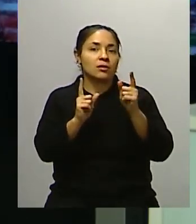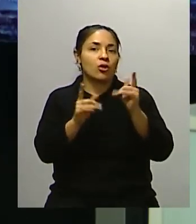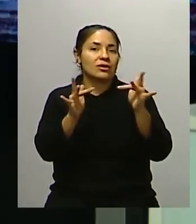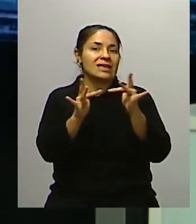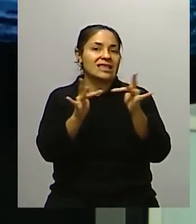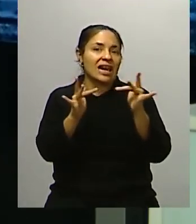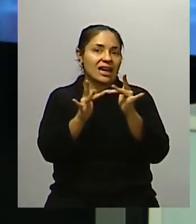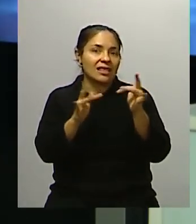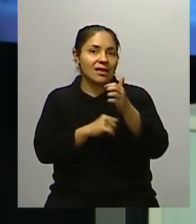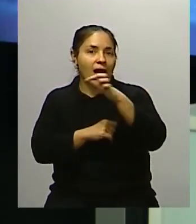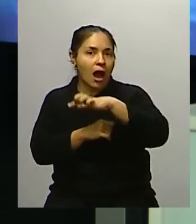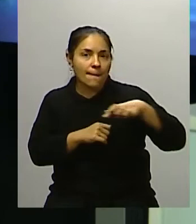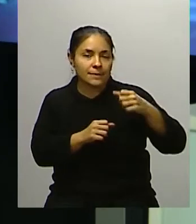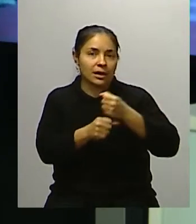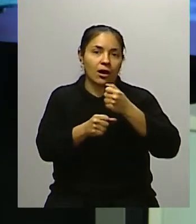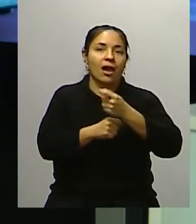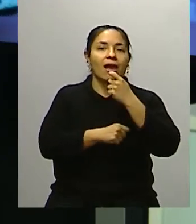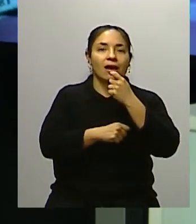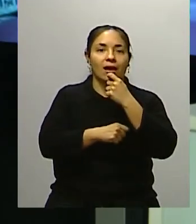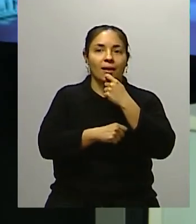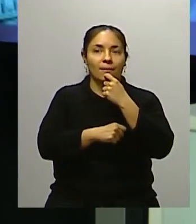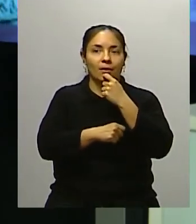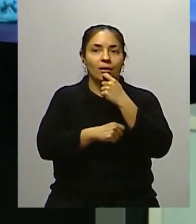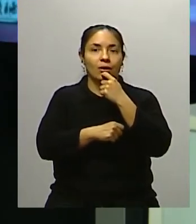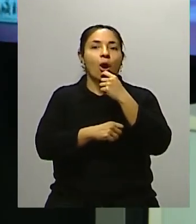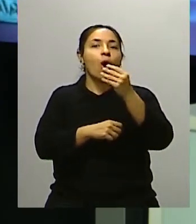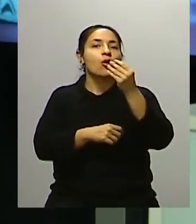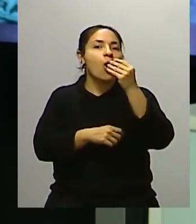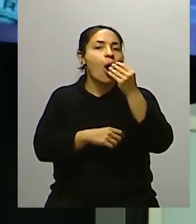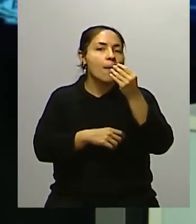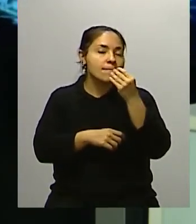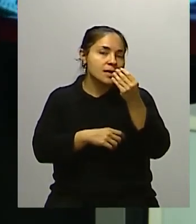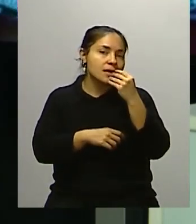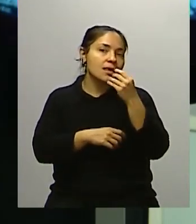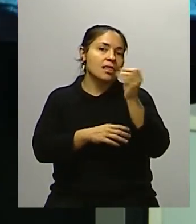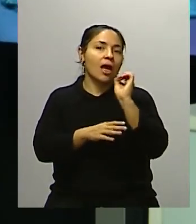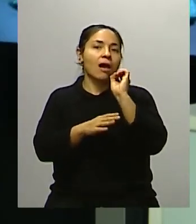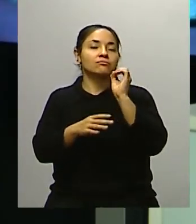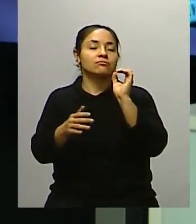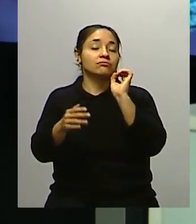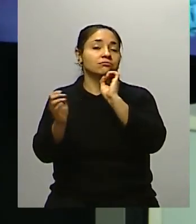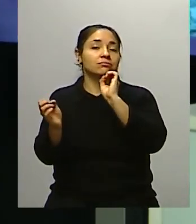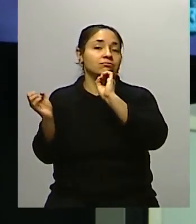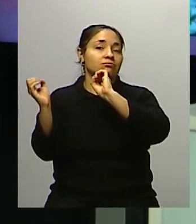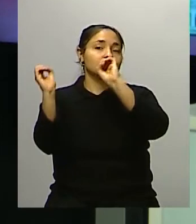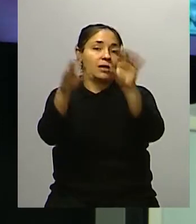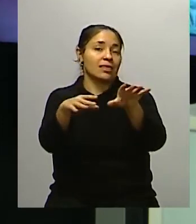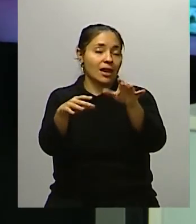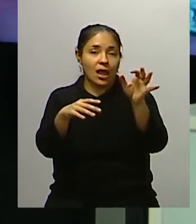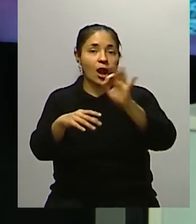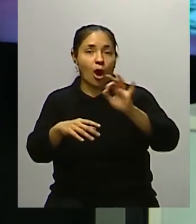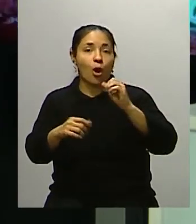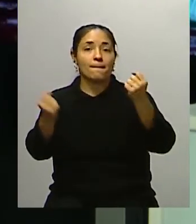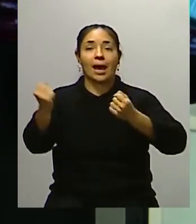de las plataformas. Hablamos de la entrega de comida o de ciertos productos en unos casos y la otra, el tema de